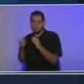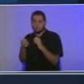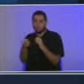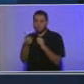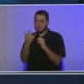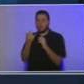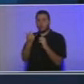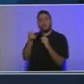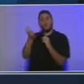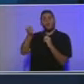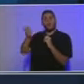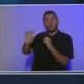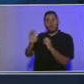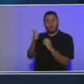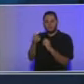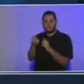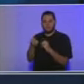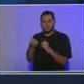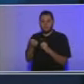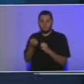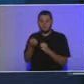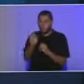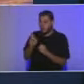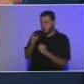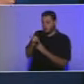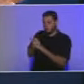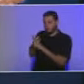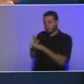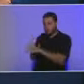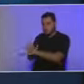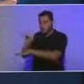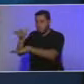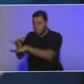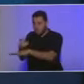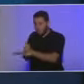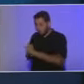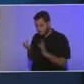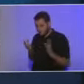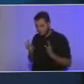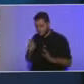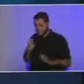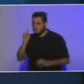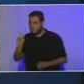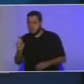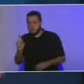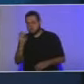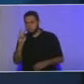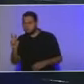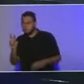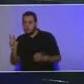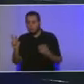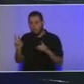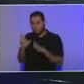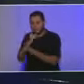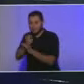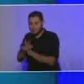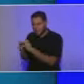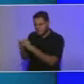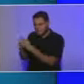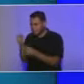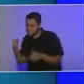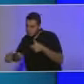pelea de gallo, o te convierte en espectador el tú llegar allí y ver que era una pelea y quedarte viendo la pelea. Hay un atenuante el que